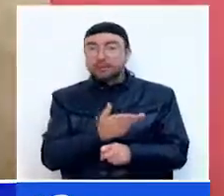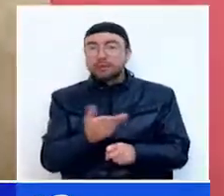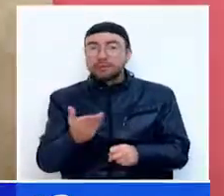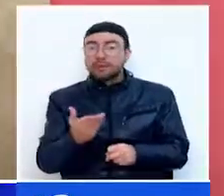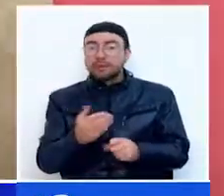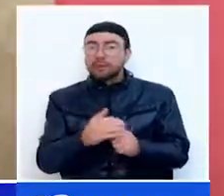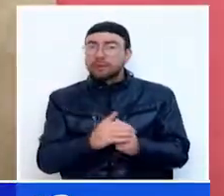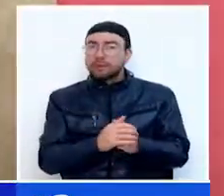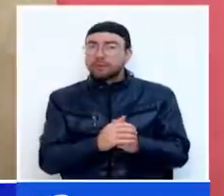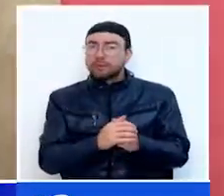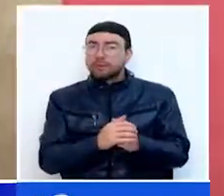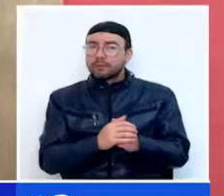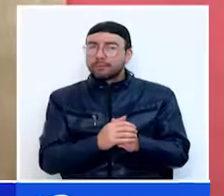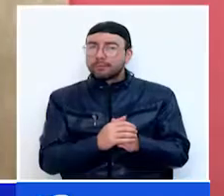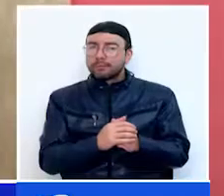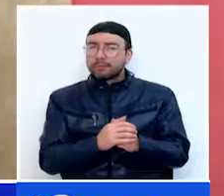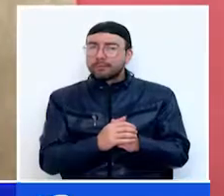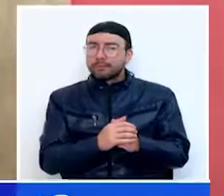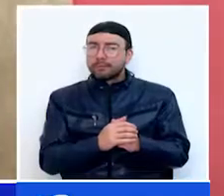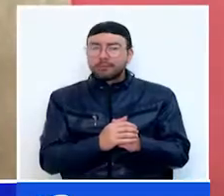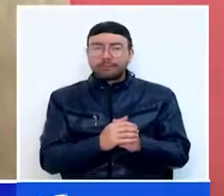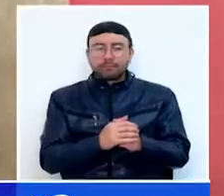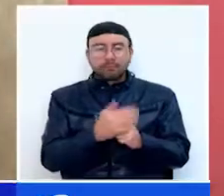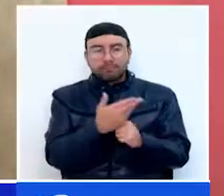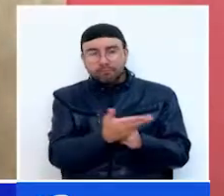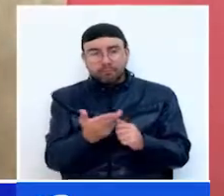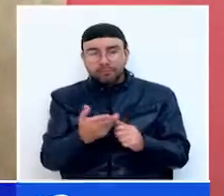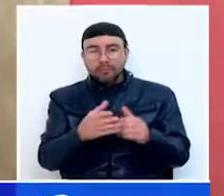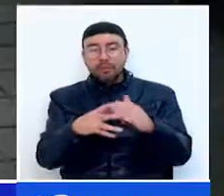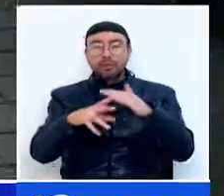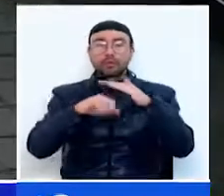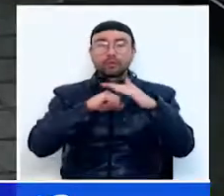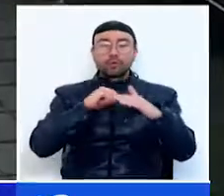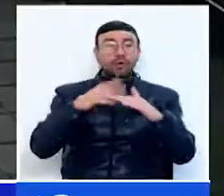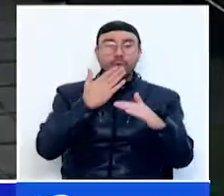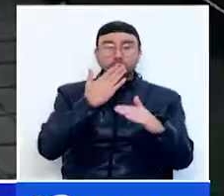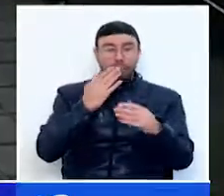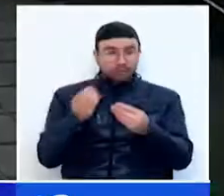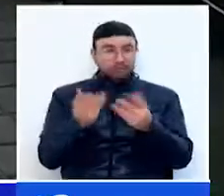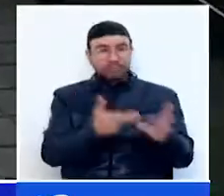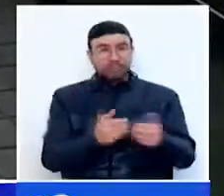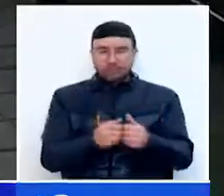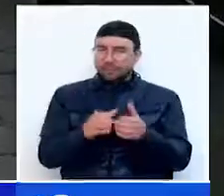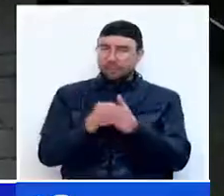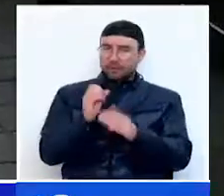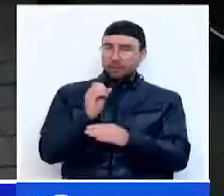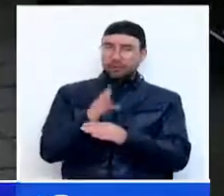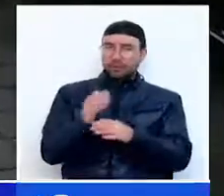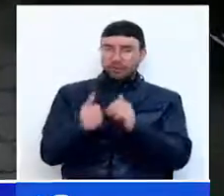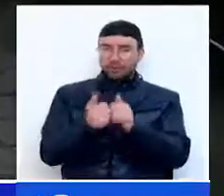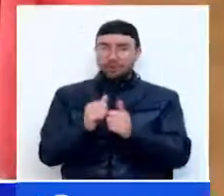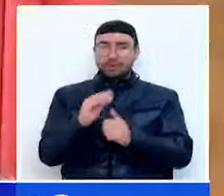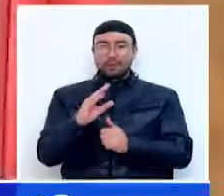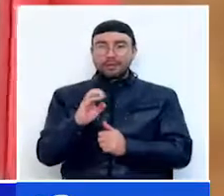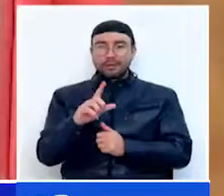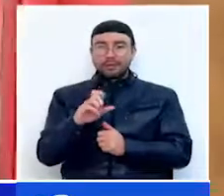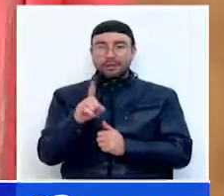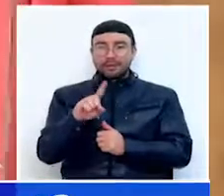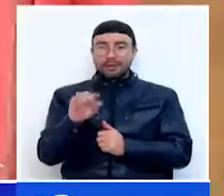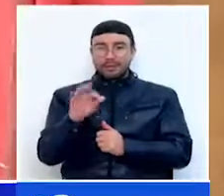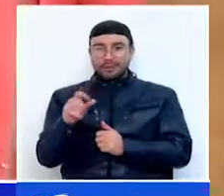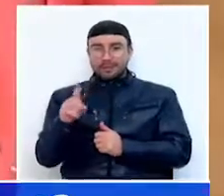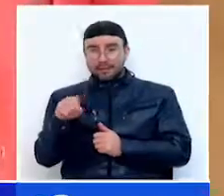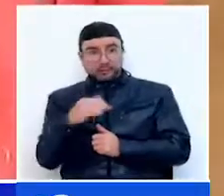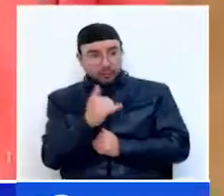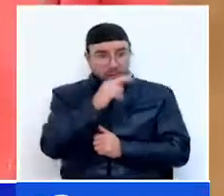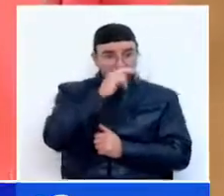estas personitas del sector sur de Calarcá. Al Club Deportivo Celestes de Calarcá asisten en su mayoría niños y